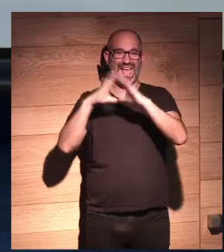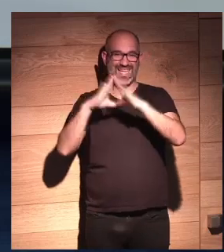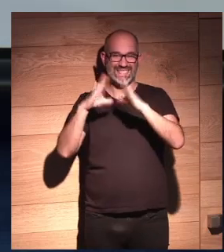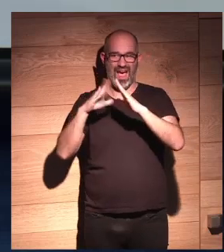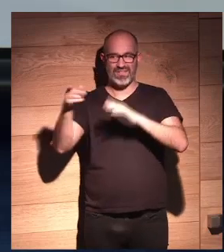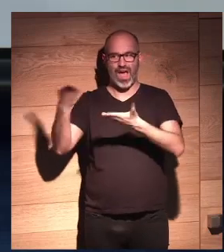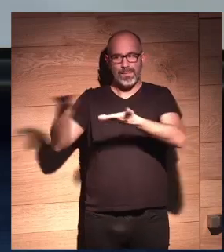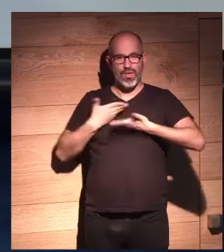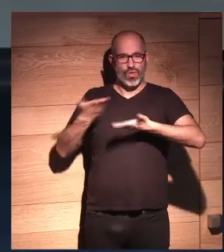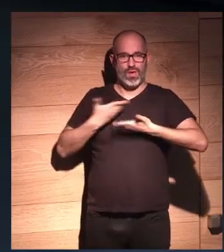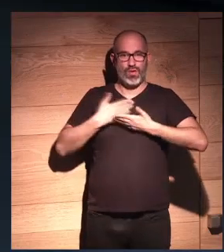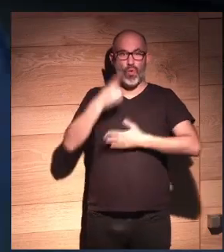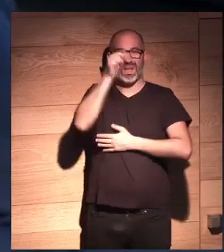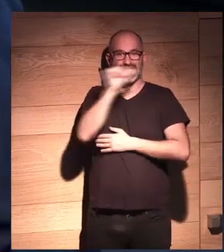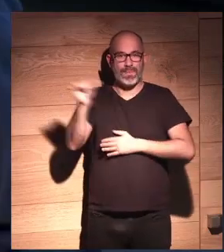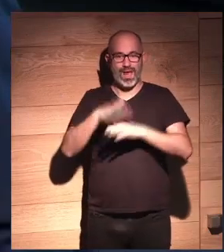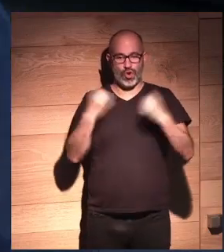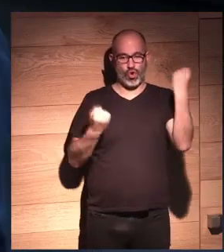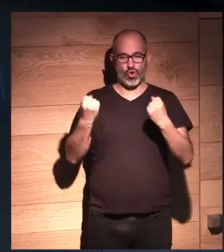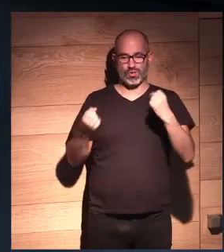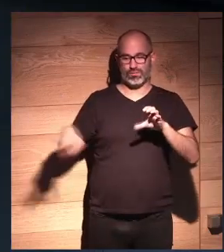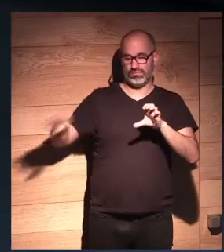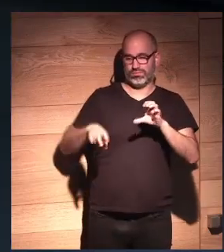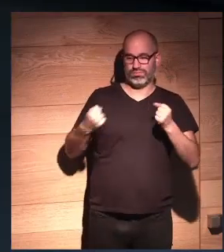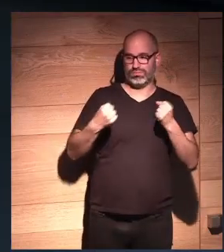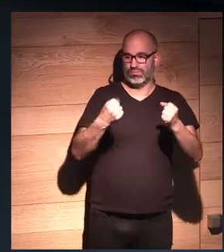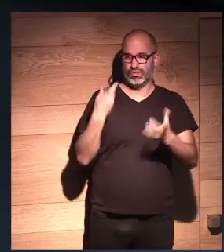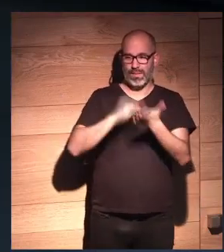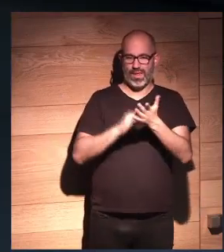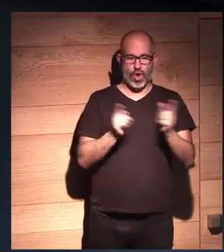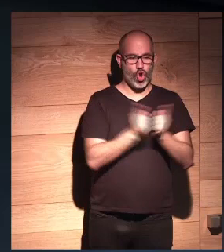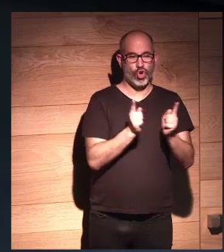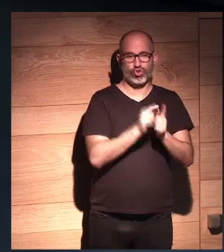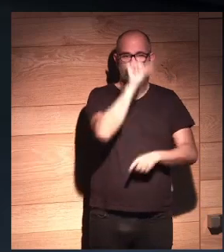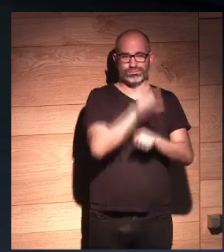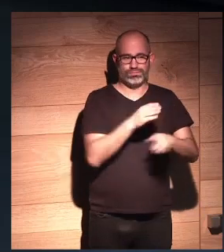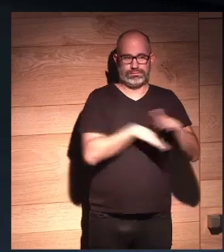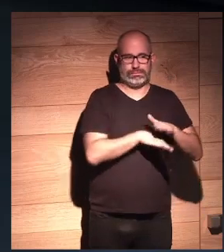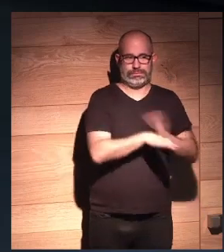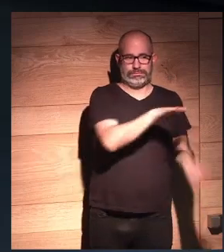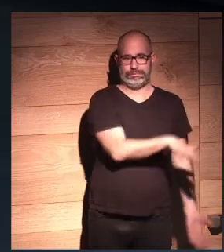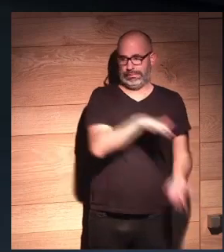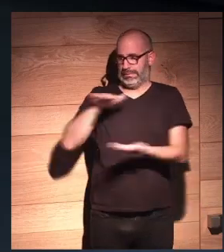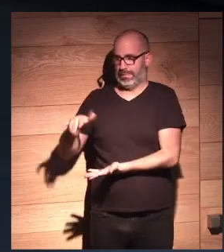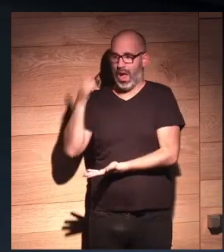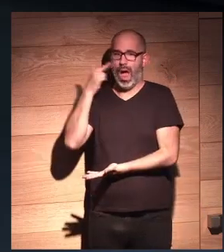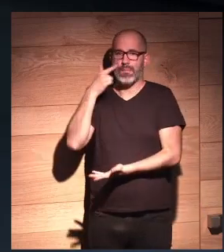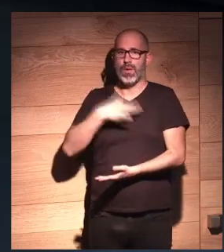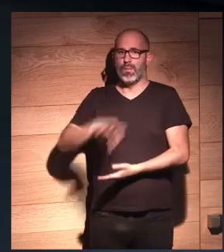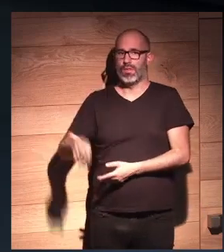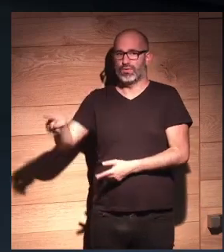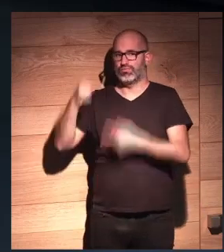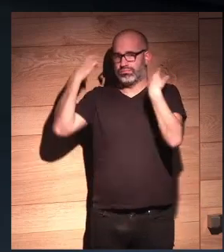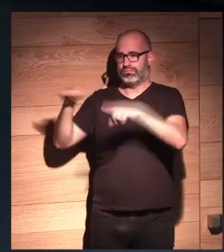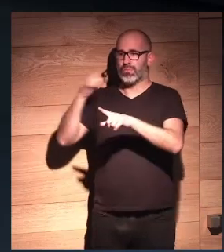semana. Y ahí tenía mis cortos y dije, Alex, no sé, aquí tienes mis cortos, la carátula la puedes